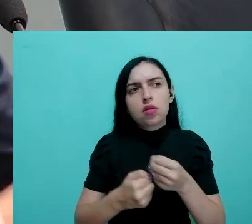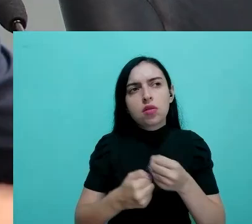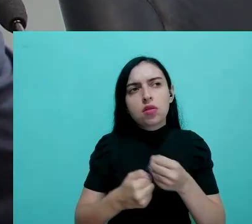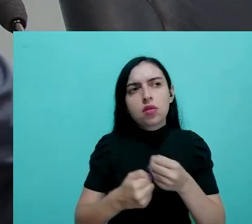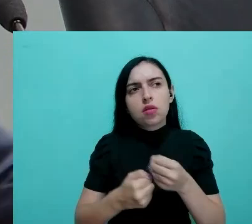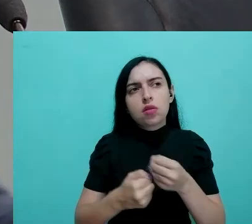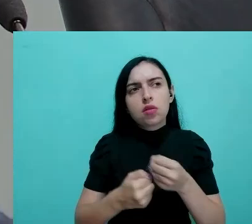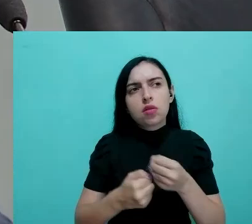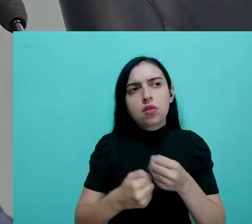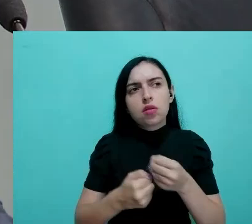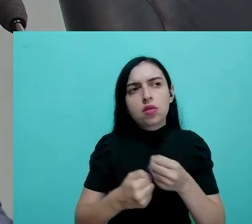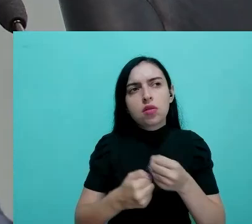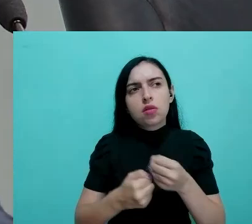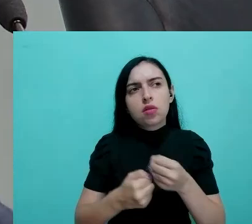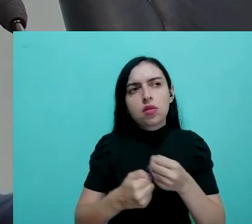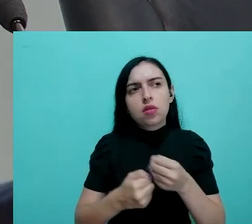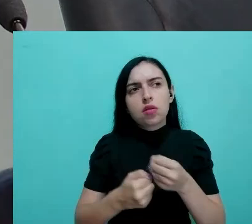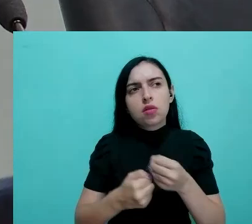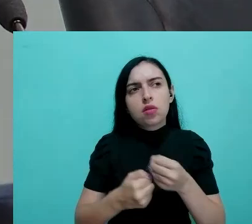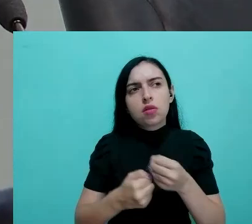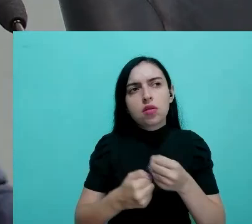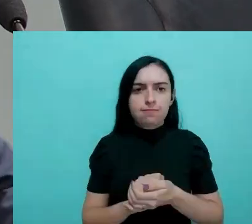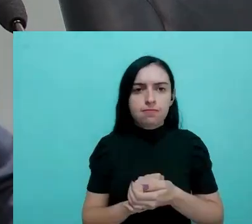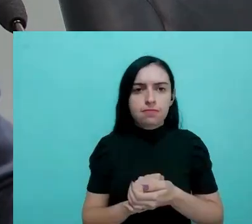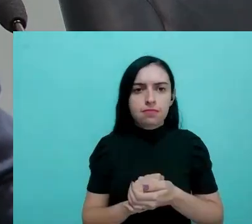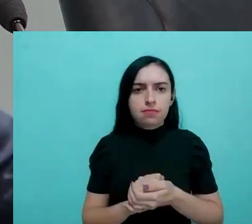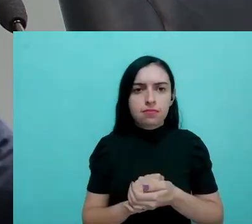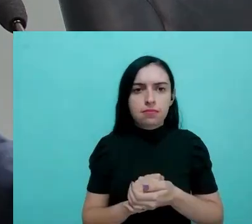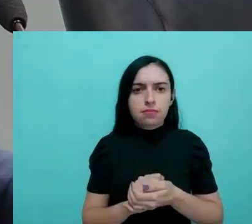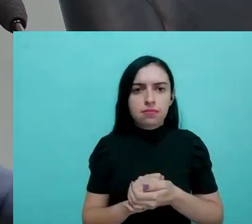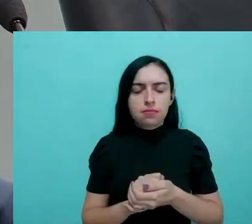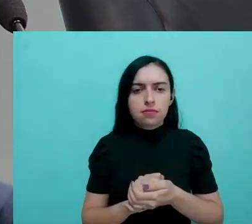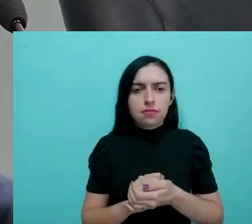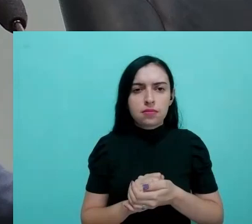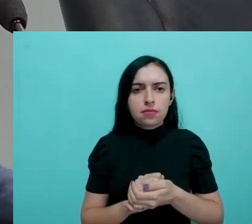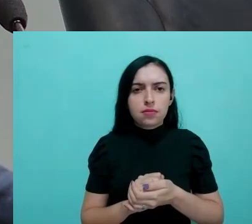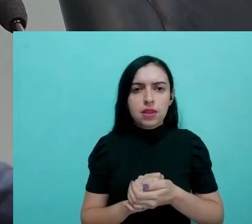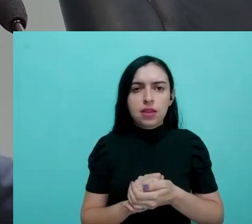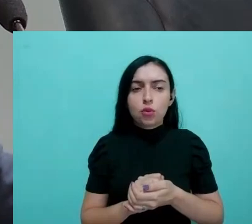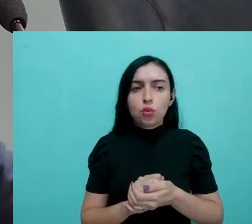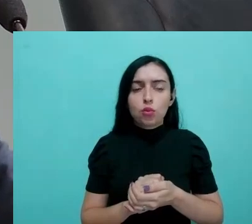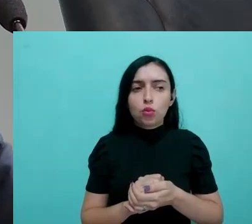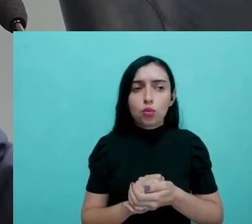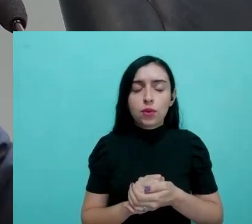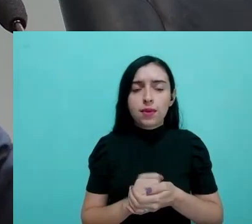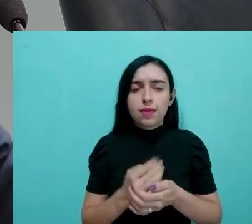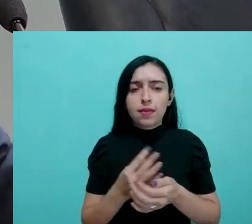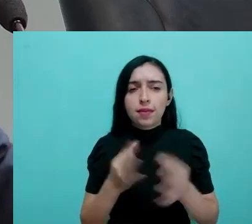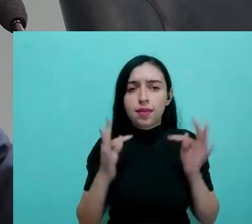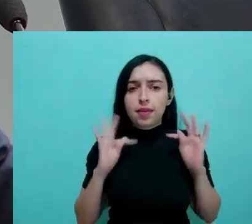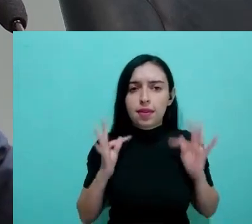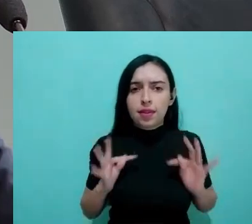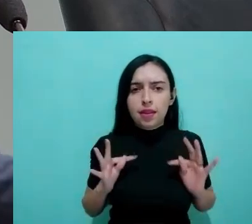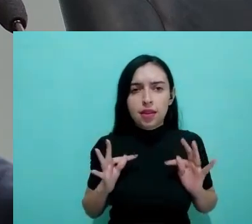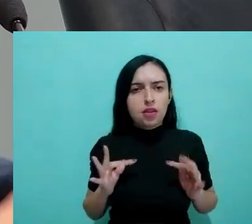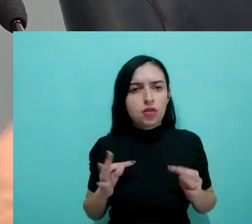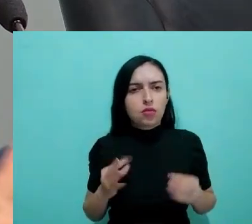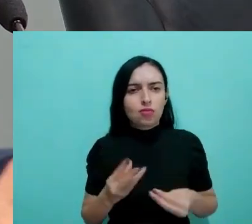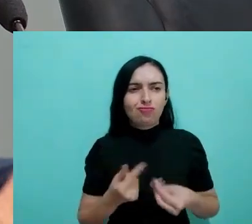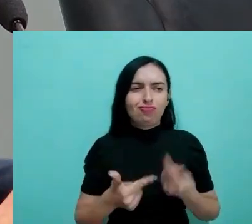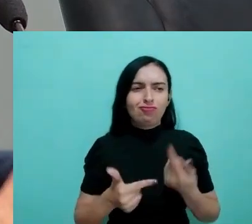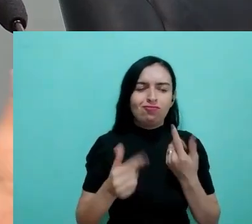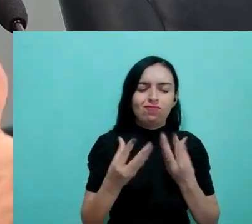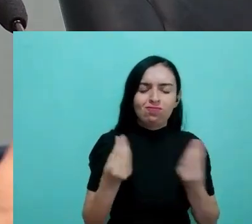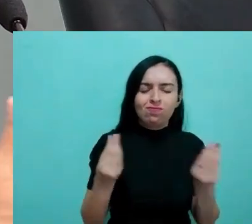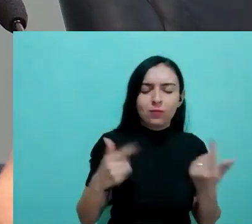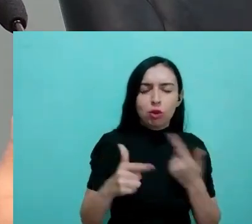república, etcétera, etcétera. De modo que la paradoja técnica no pone muchos problemas a la